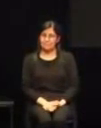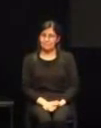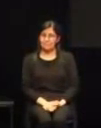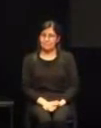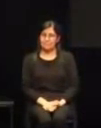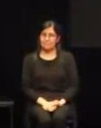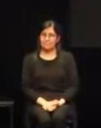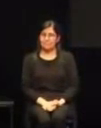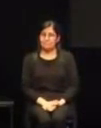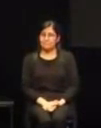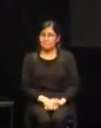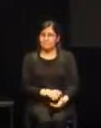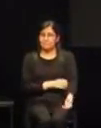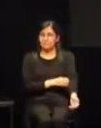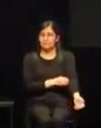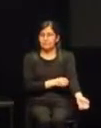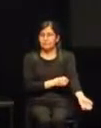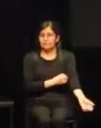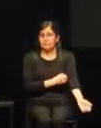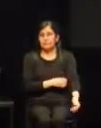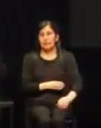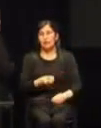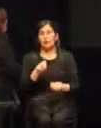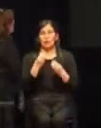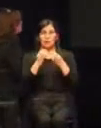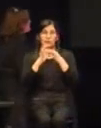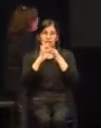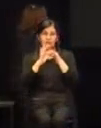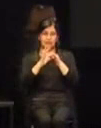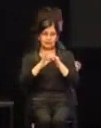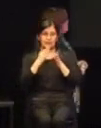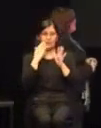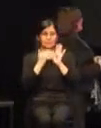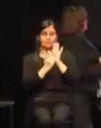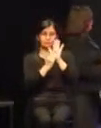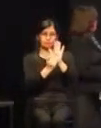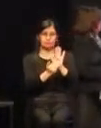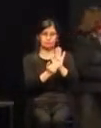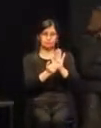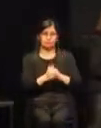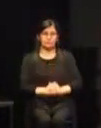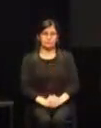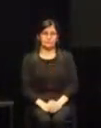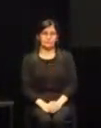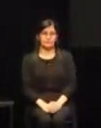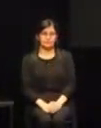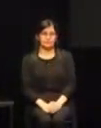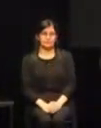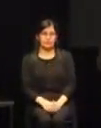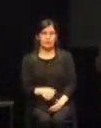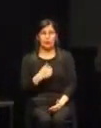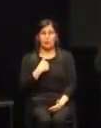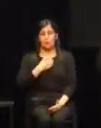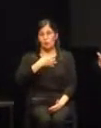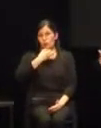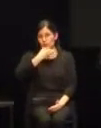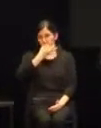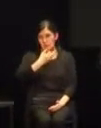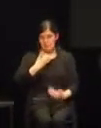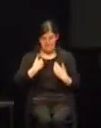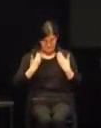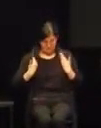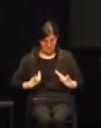¿Aló? ¿Se escucha? Sí. Bueno, muchas gracias por la presentación. ¿Qué más tengo que contarles de